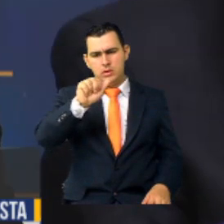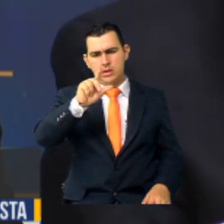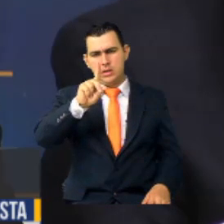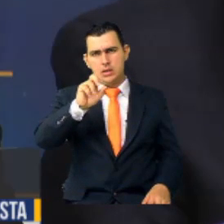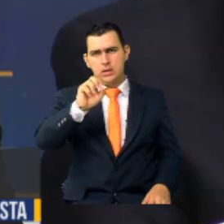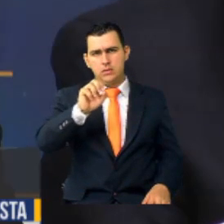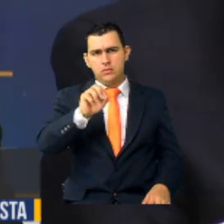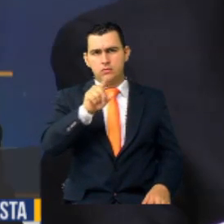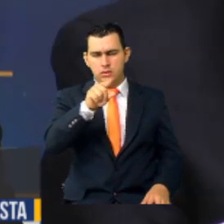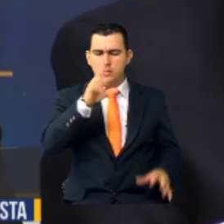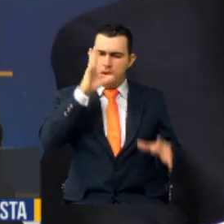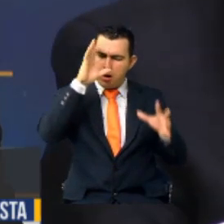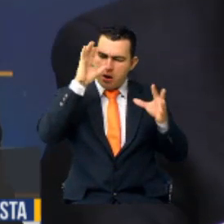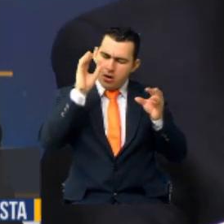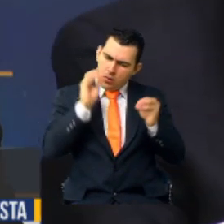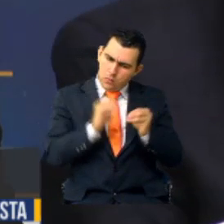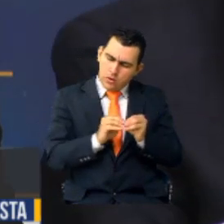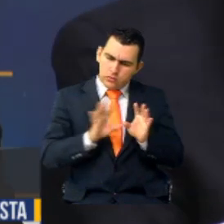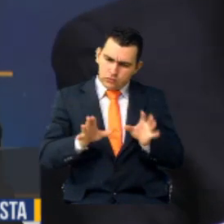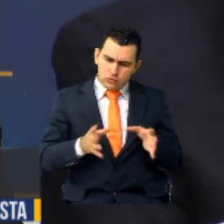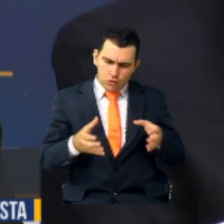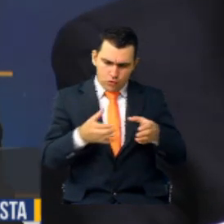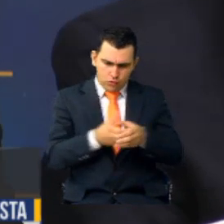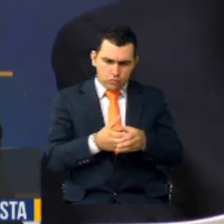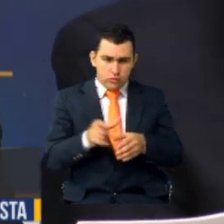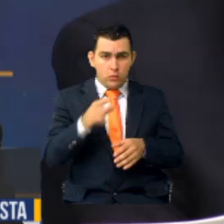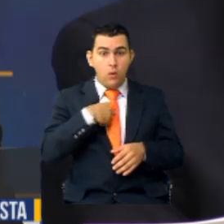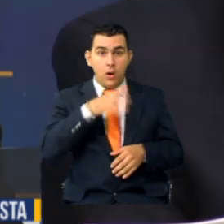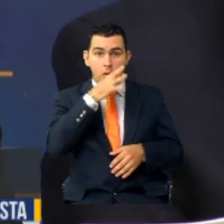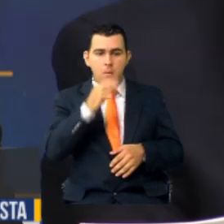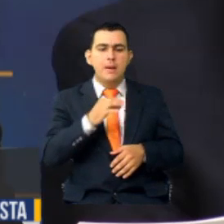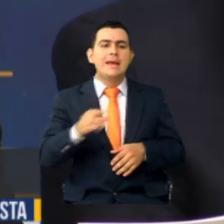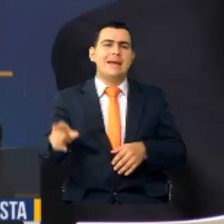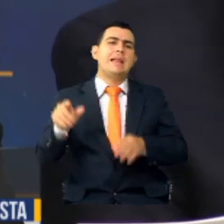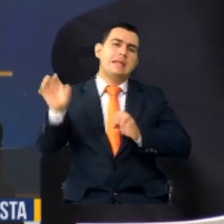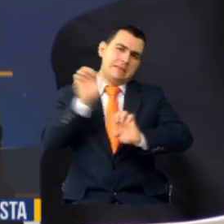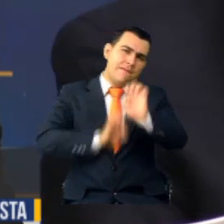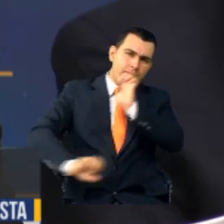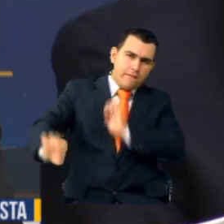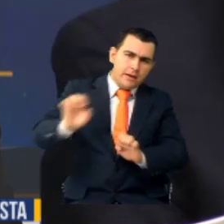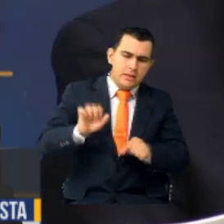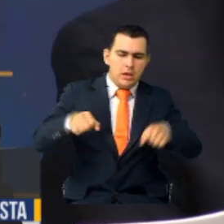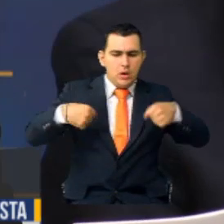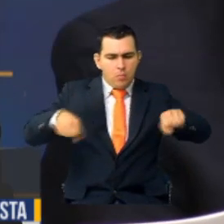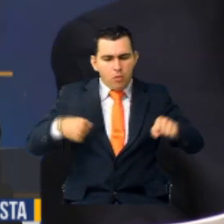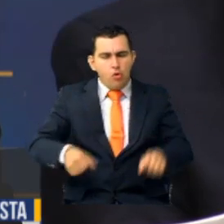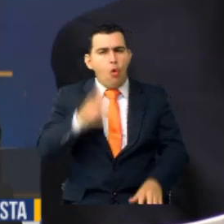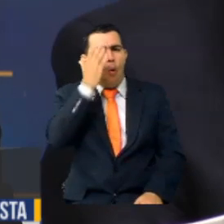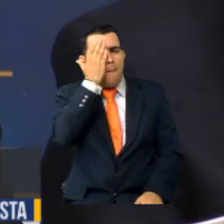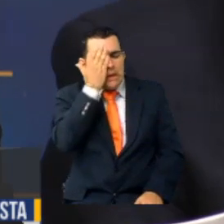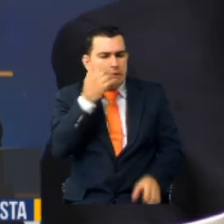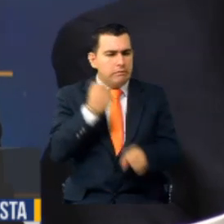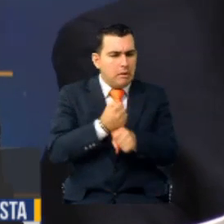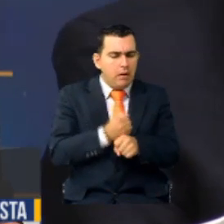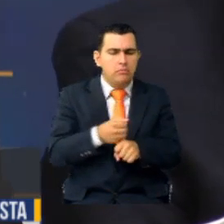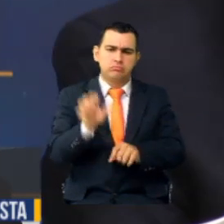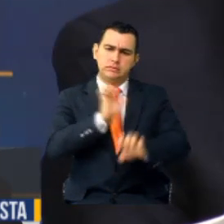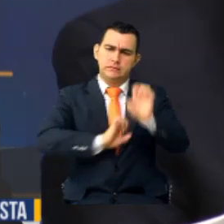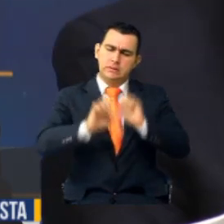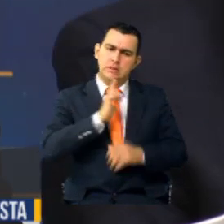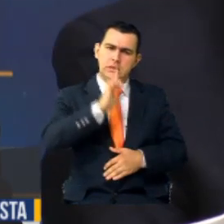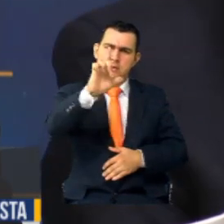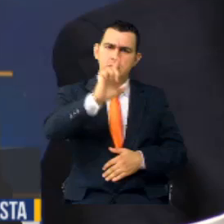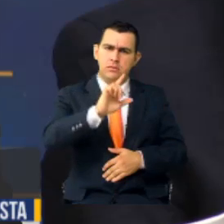Usted, esos acuerdos con el MIRA, con Leonardo Granados, que es uno de los defensores de los transportadores informales, ¿no le